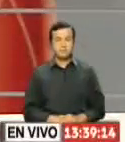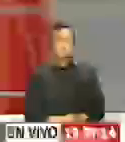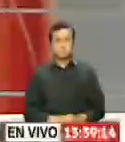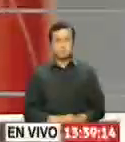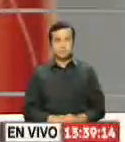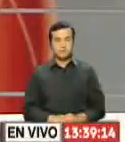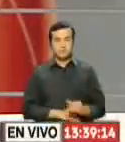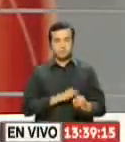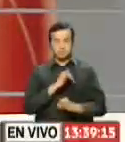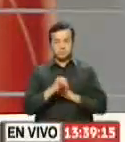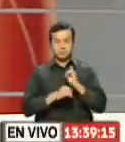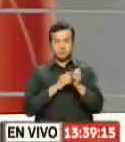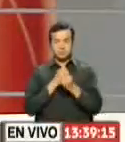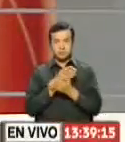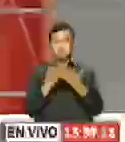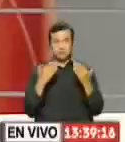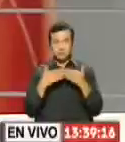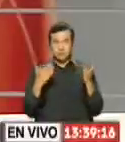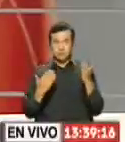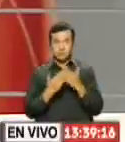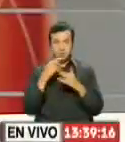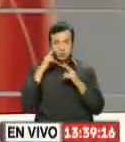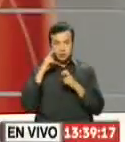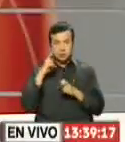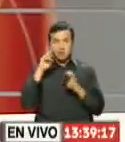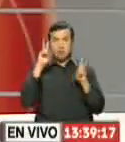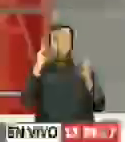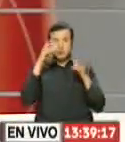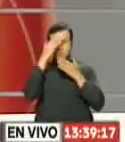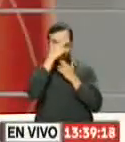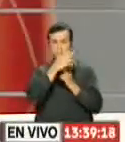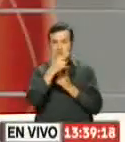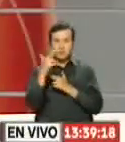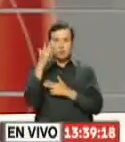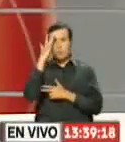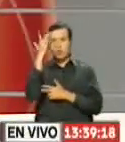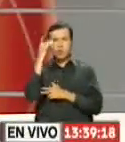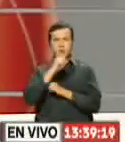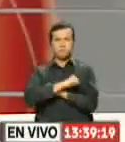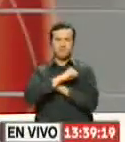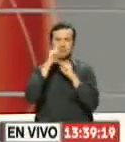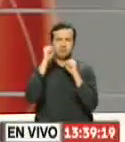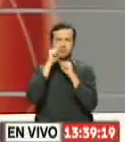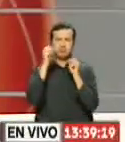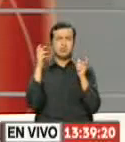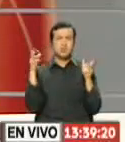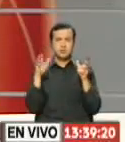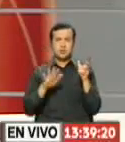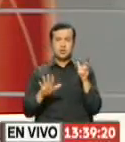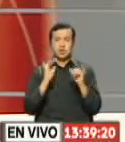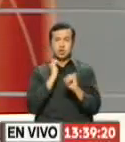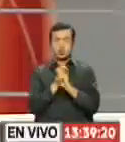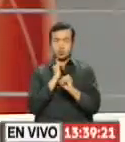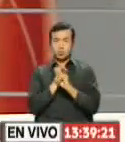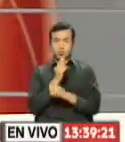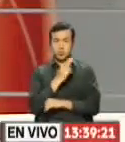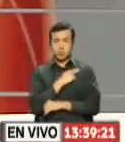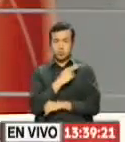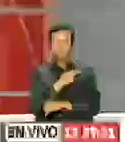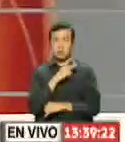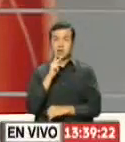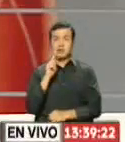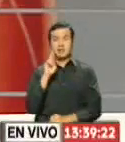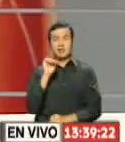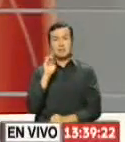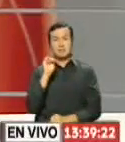Y en lo internacional les contamos que se abrió una investigación por ataque terrorista tras la explosión ocurrida en un instituto politécnico de Crimea